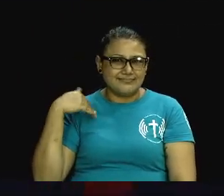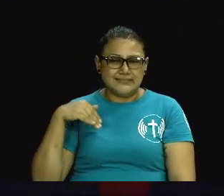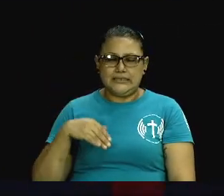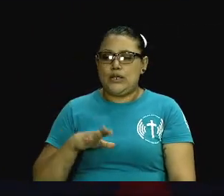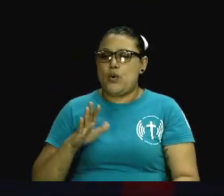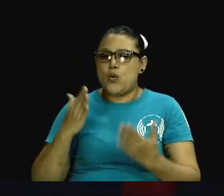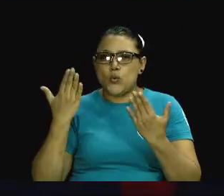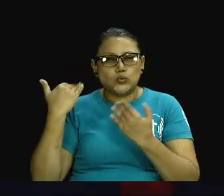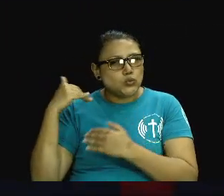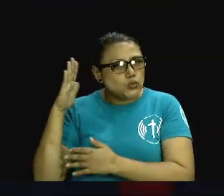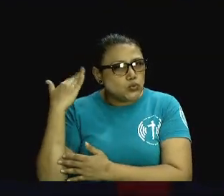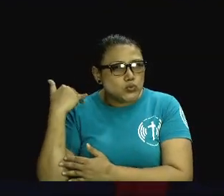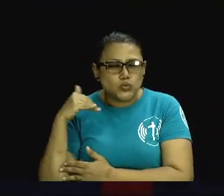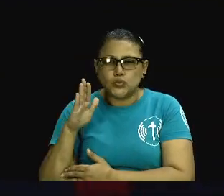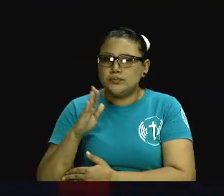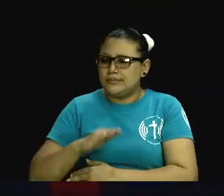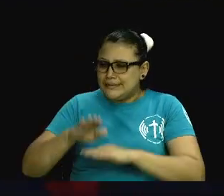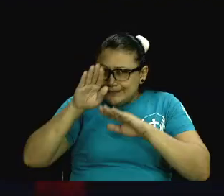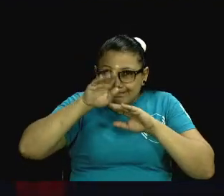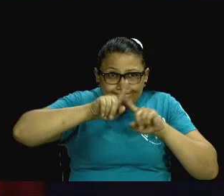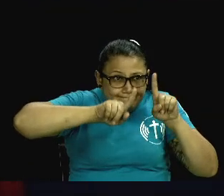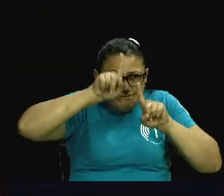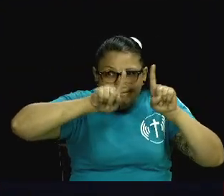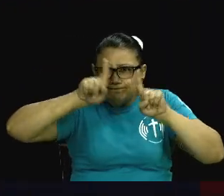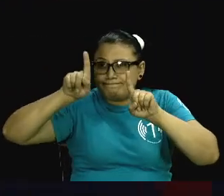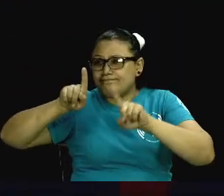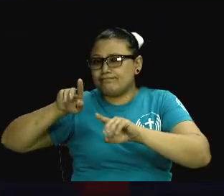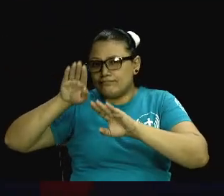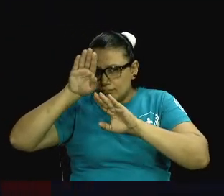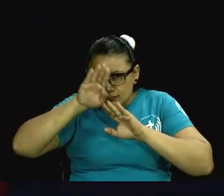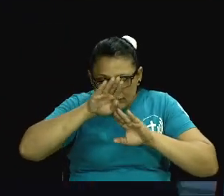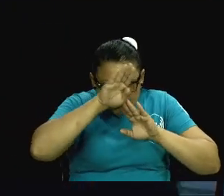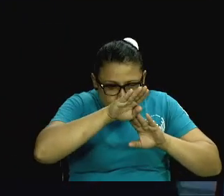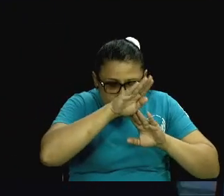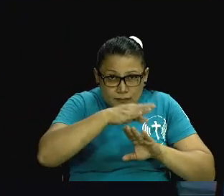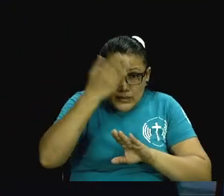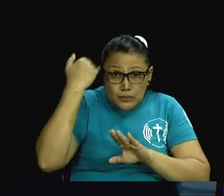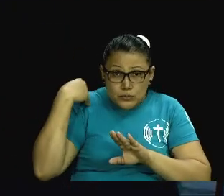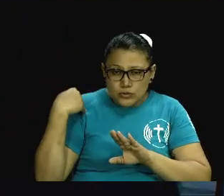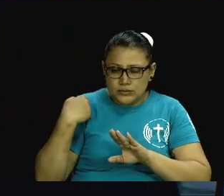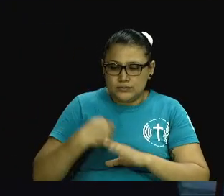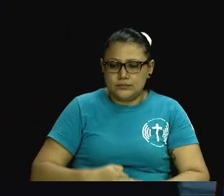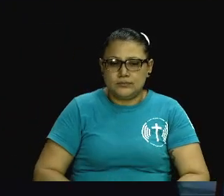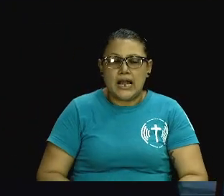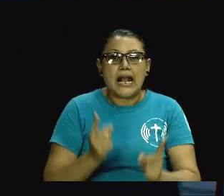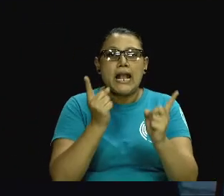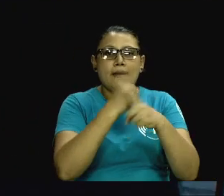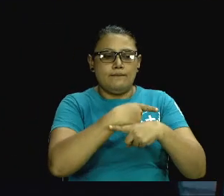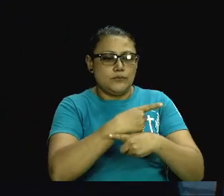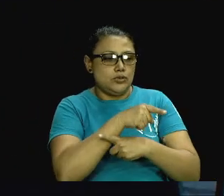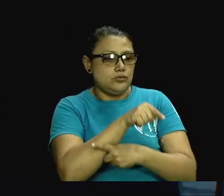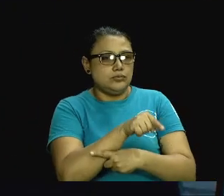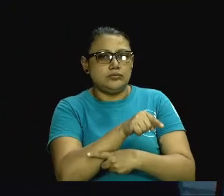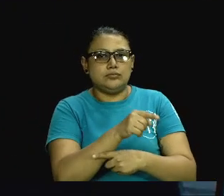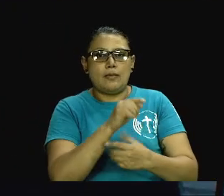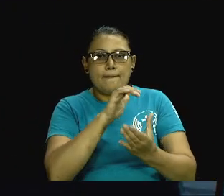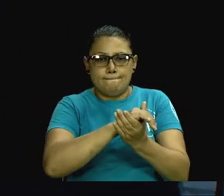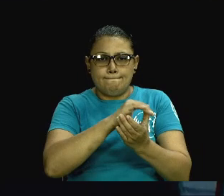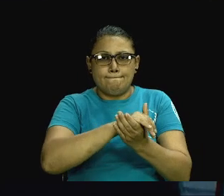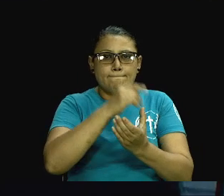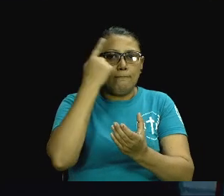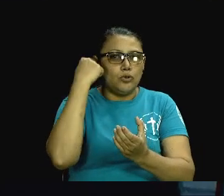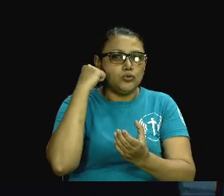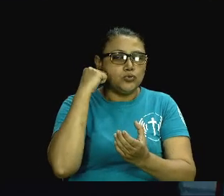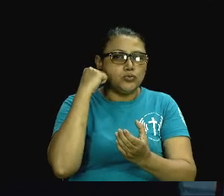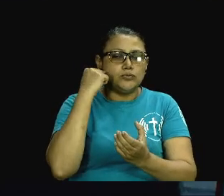baal entonces está con su actitud había convertido a su esposo el rey en un gran idólatra y